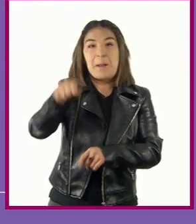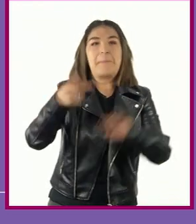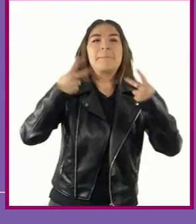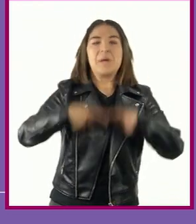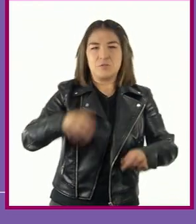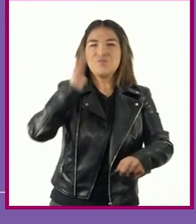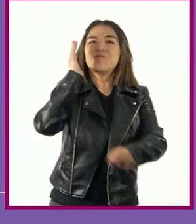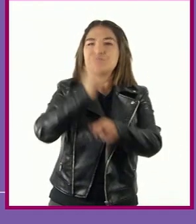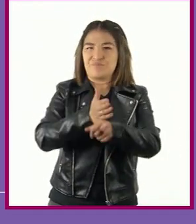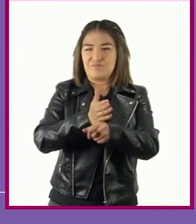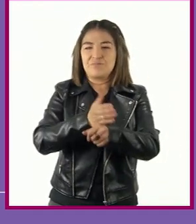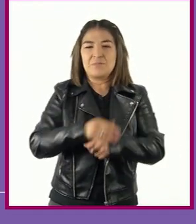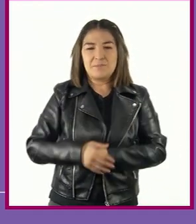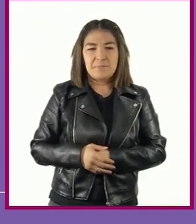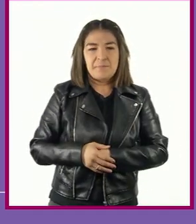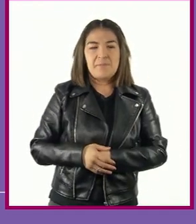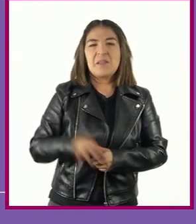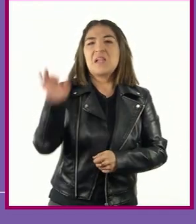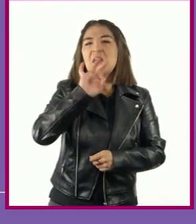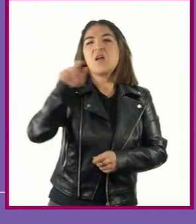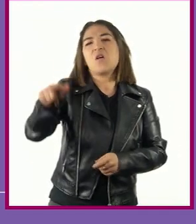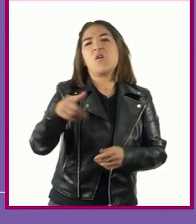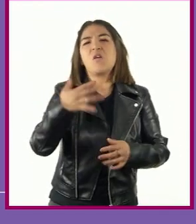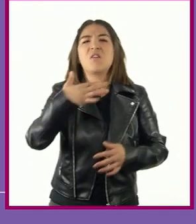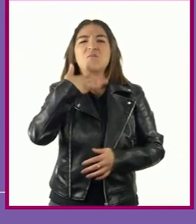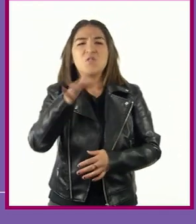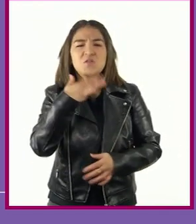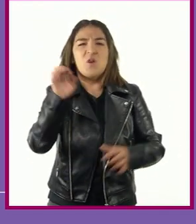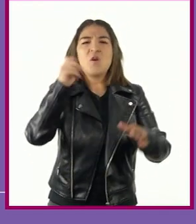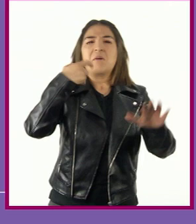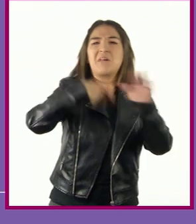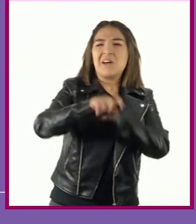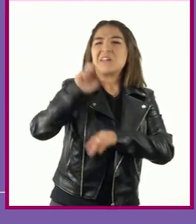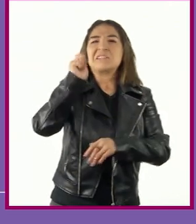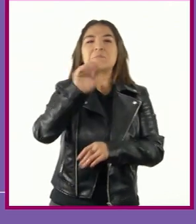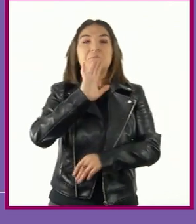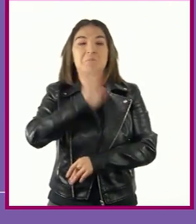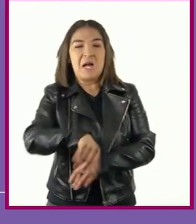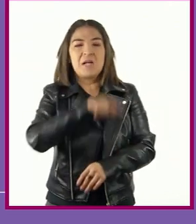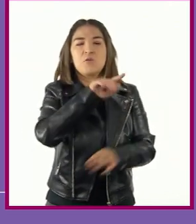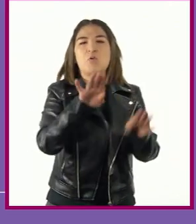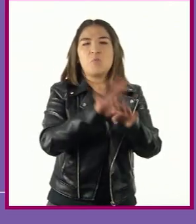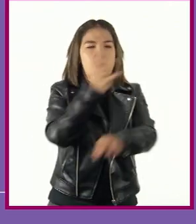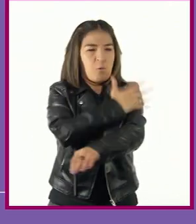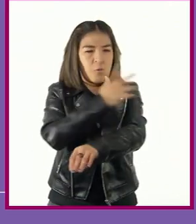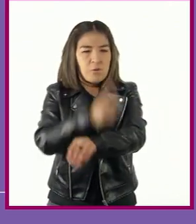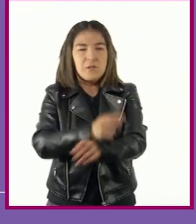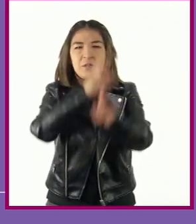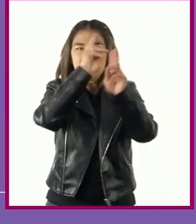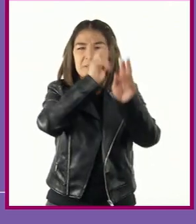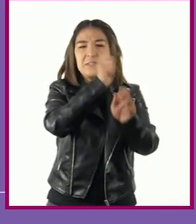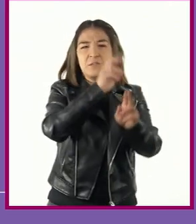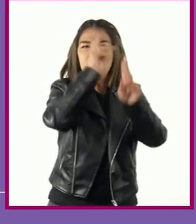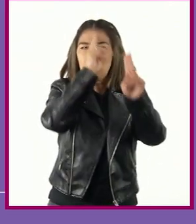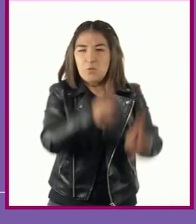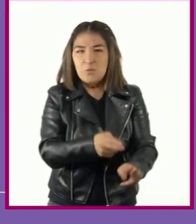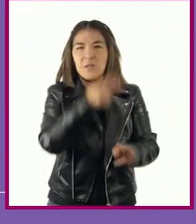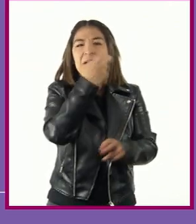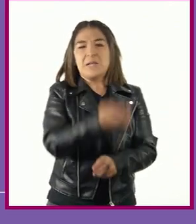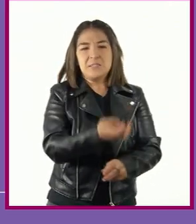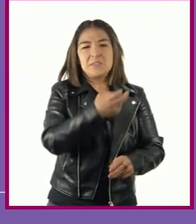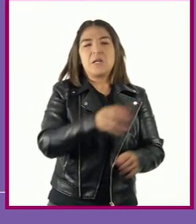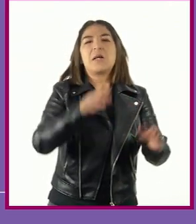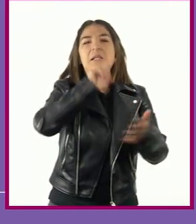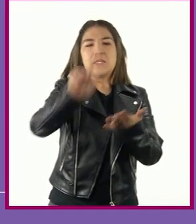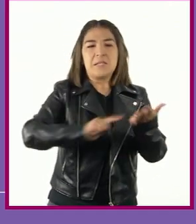servidores públicos por actos u omisiones que afecten la legalidad, honradez, lealtad, imparcialidad